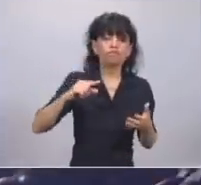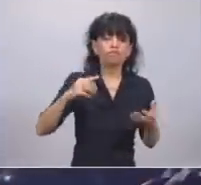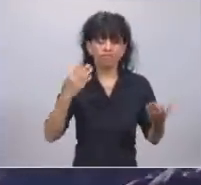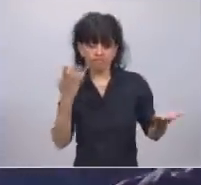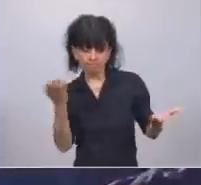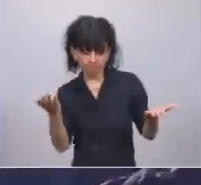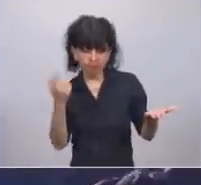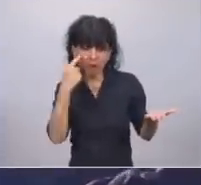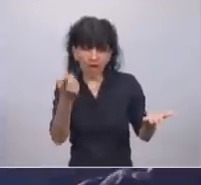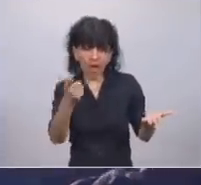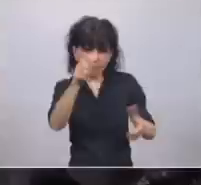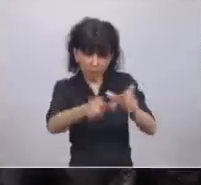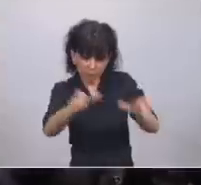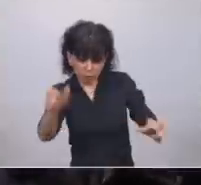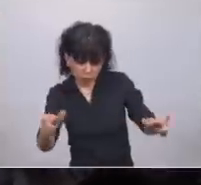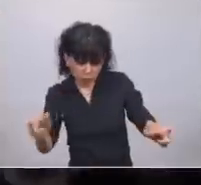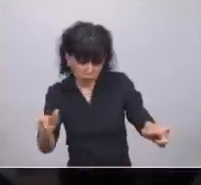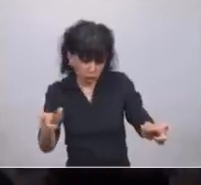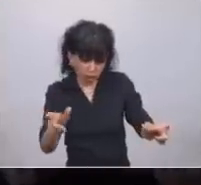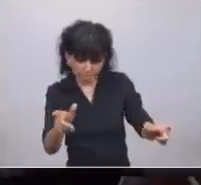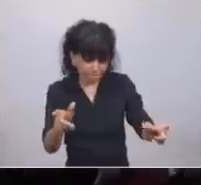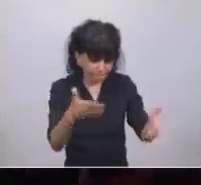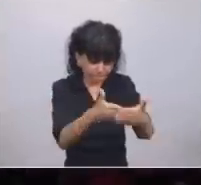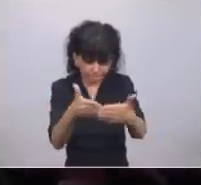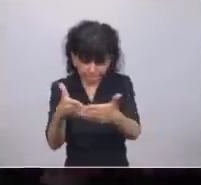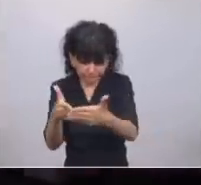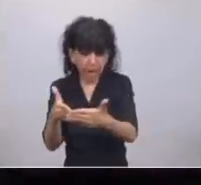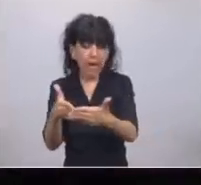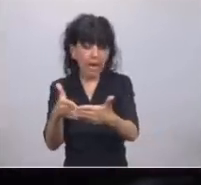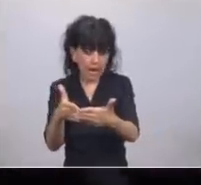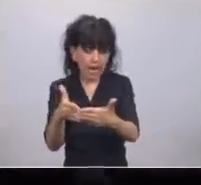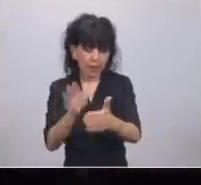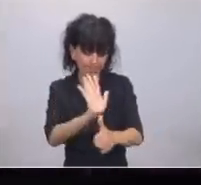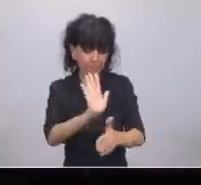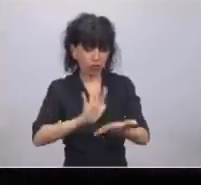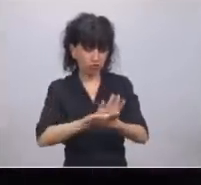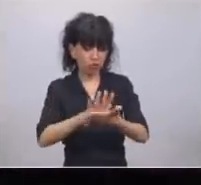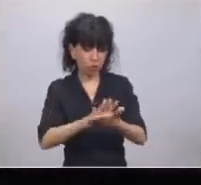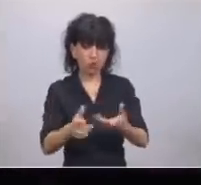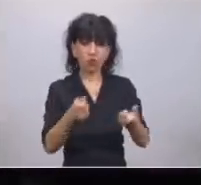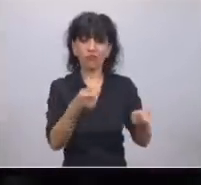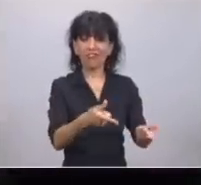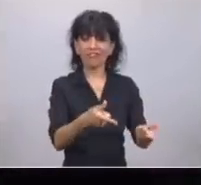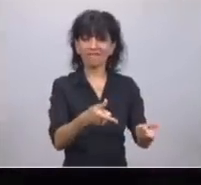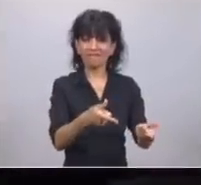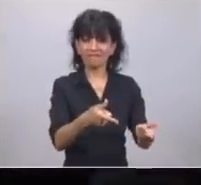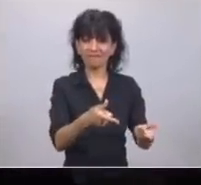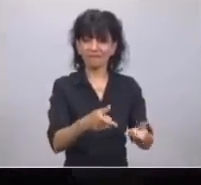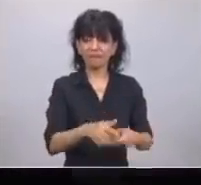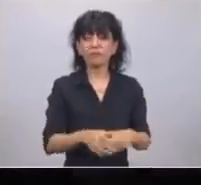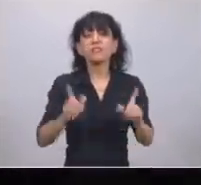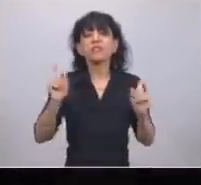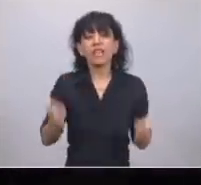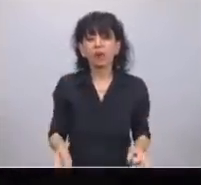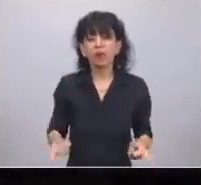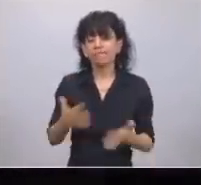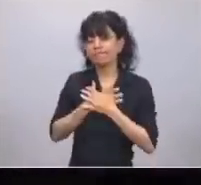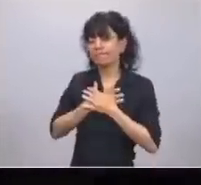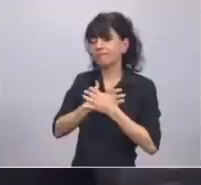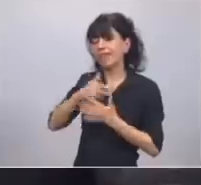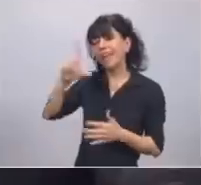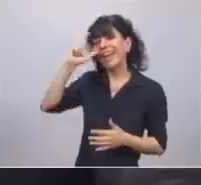que tienen que enfrentar alguna dificultad. Vengo también, querido